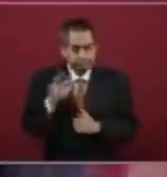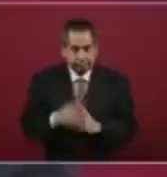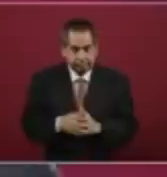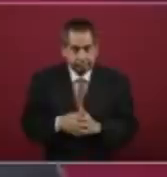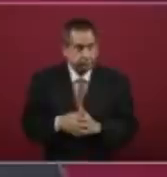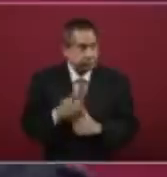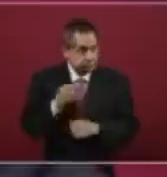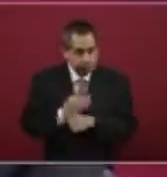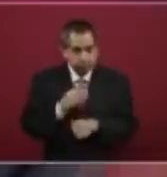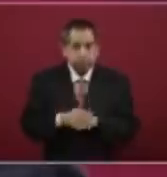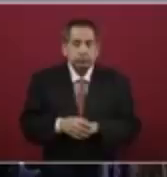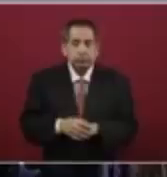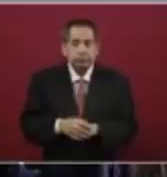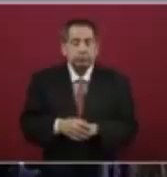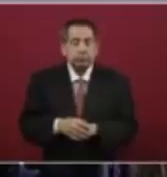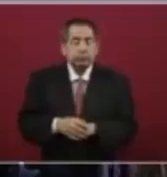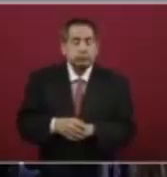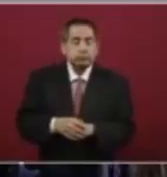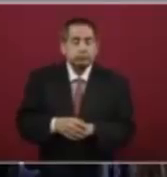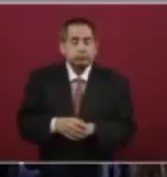vamos a